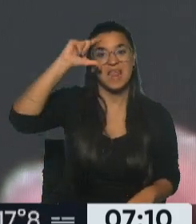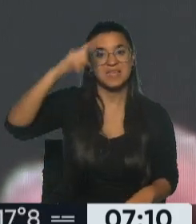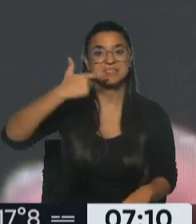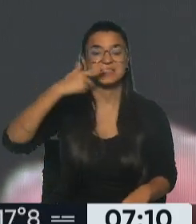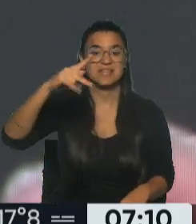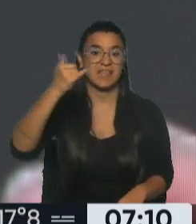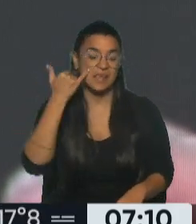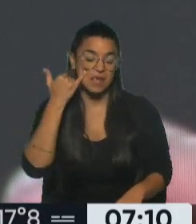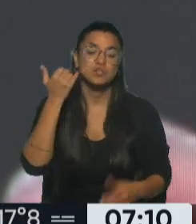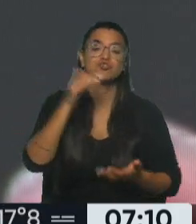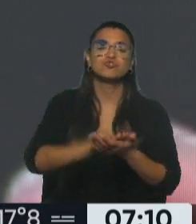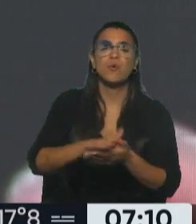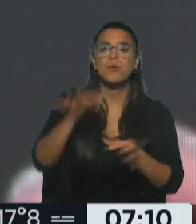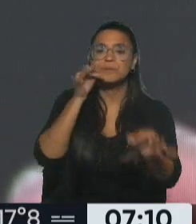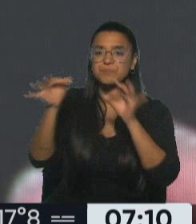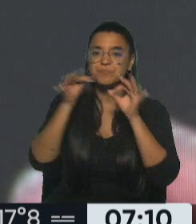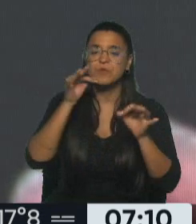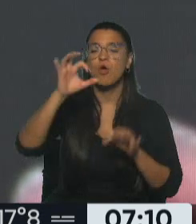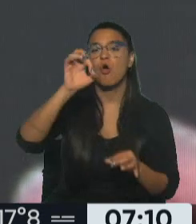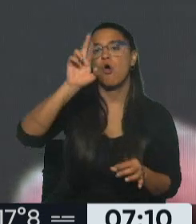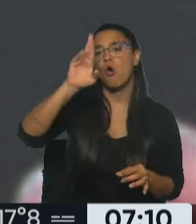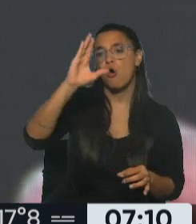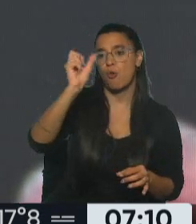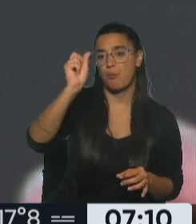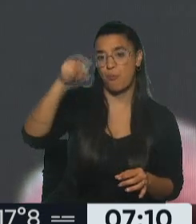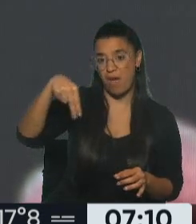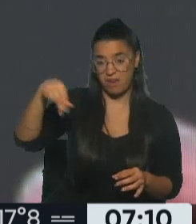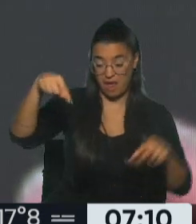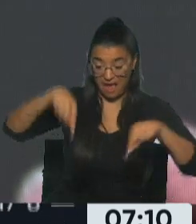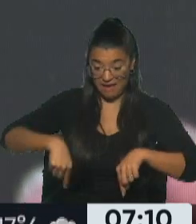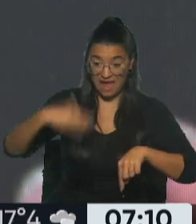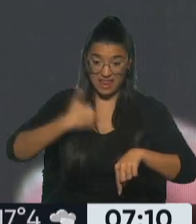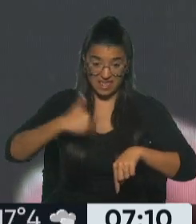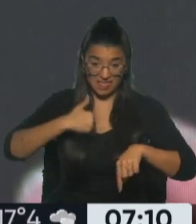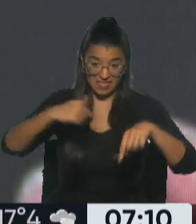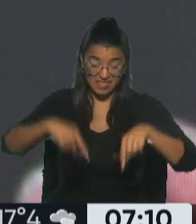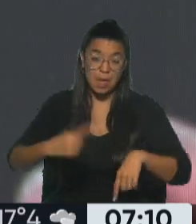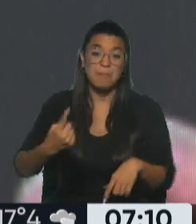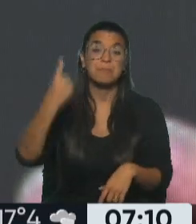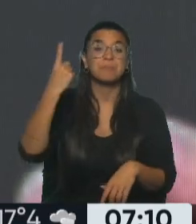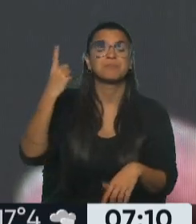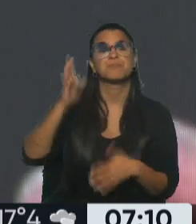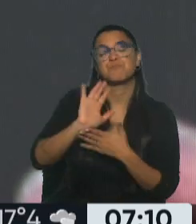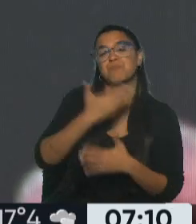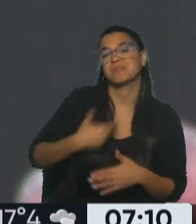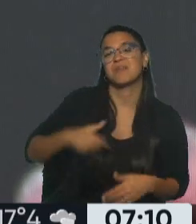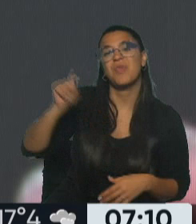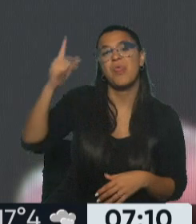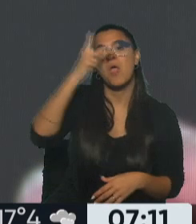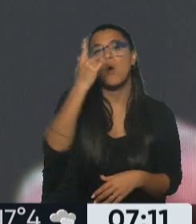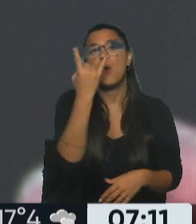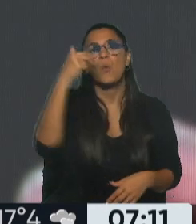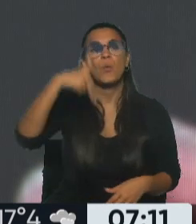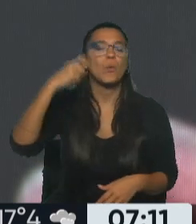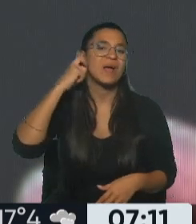conversación que tuvo con Víctor orbán donde acá en la Argentina hablamos del Primer Ministro húngaro que se hizo